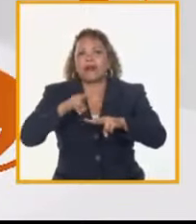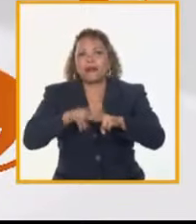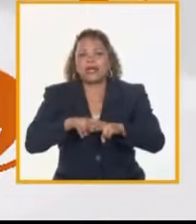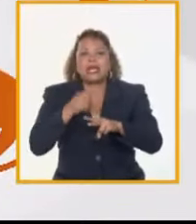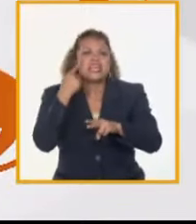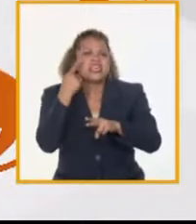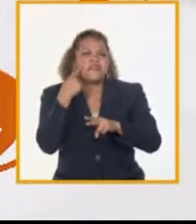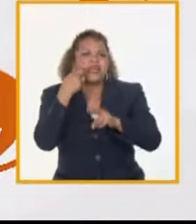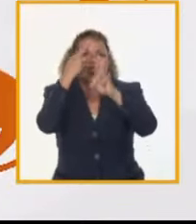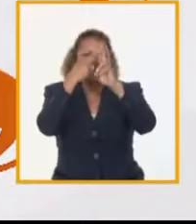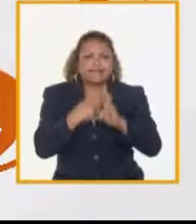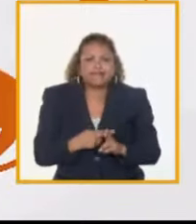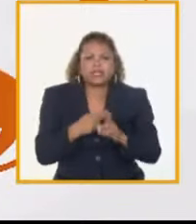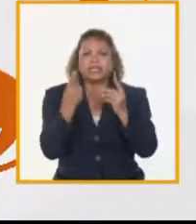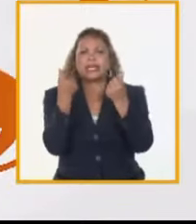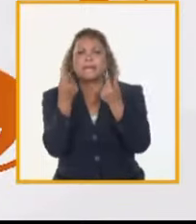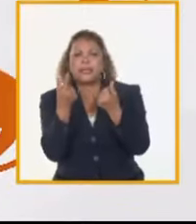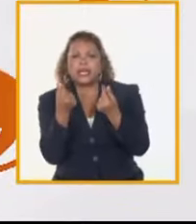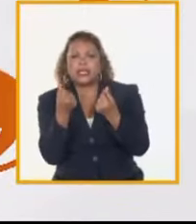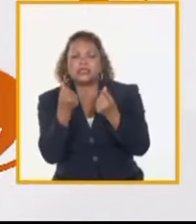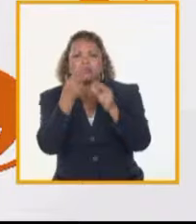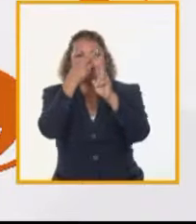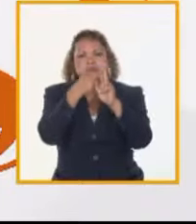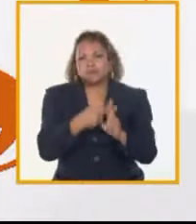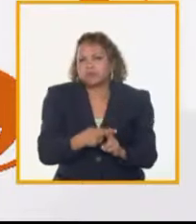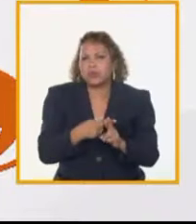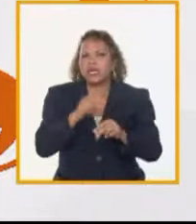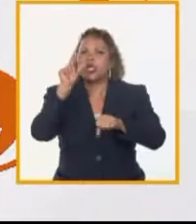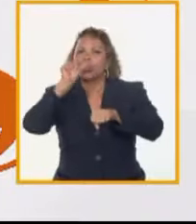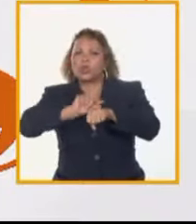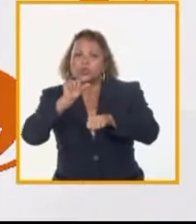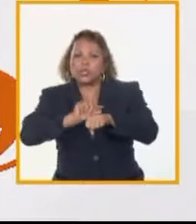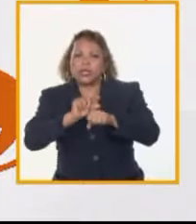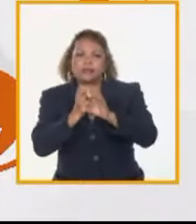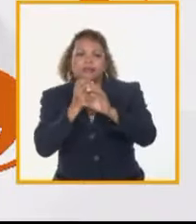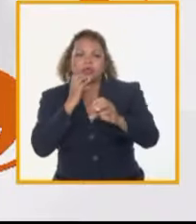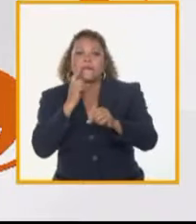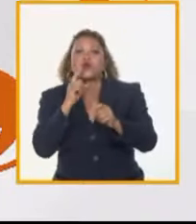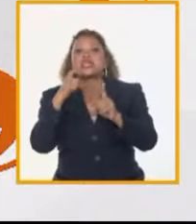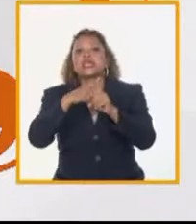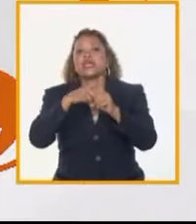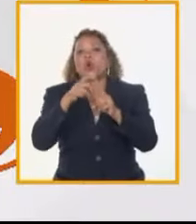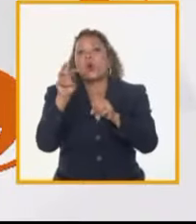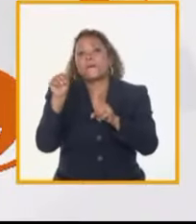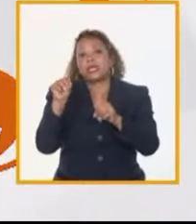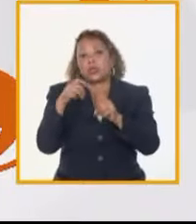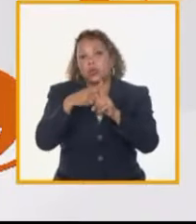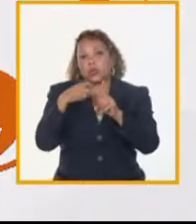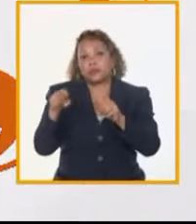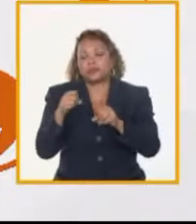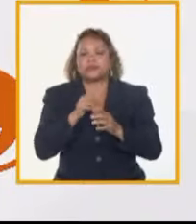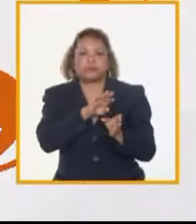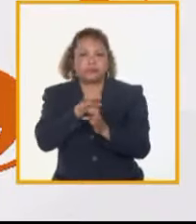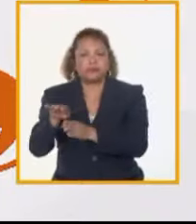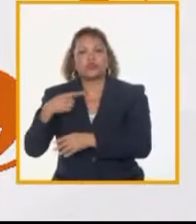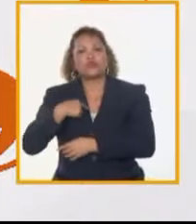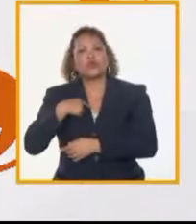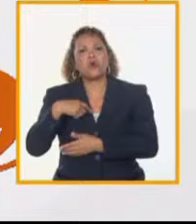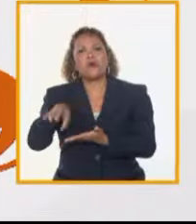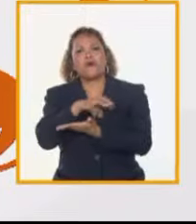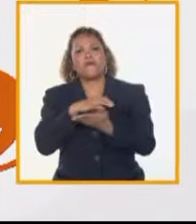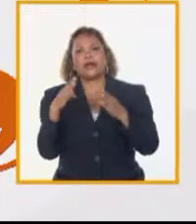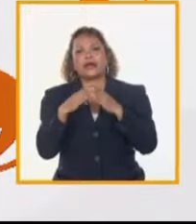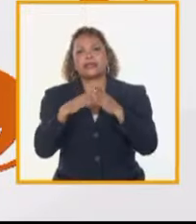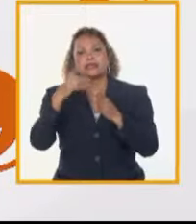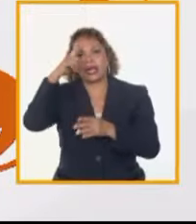listado de precios que tienen los taxis por kilómetro? yo soy de aquí de San José de la Laja, pero